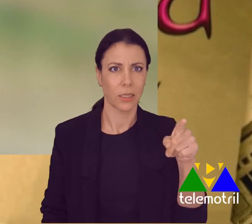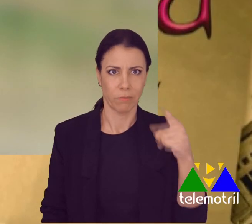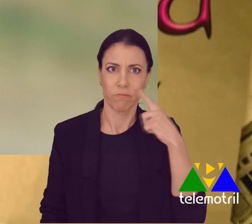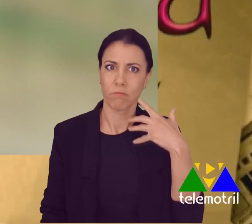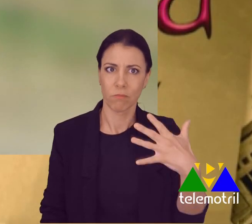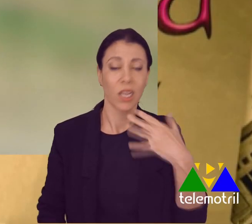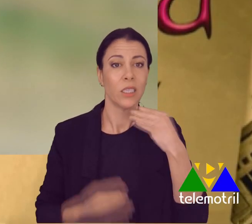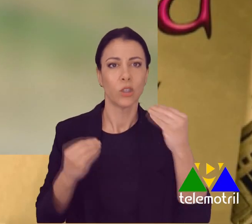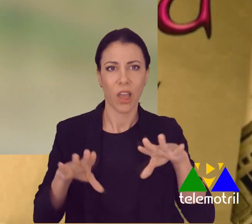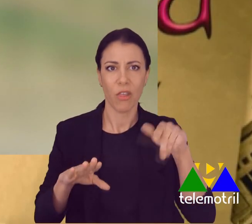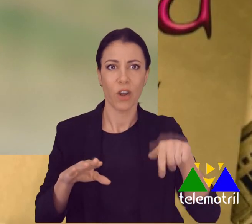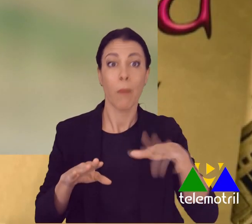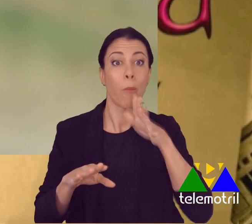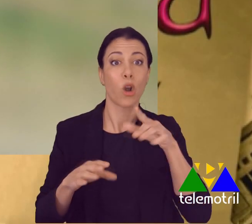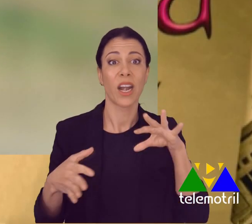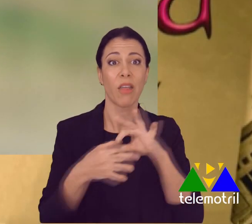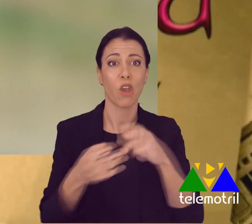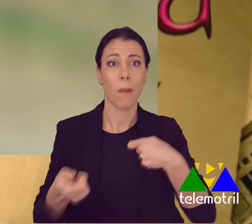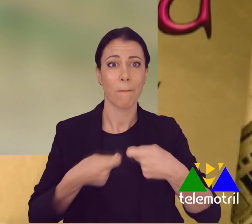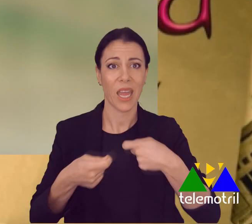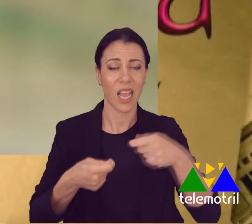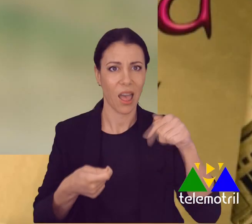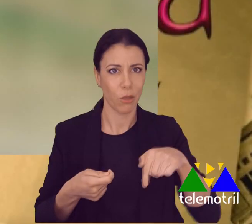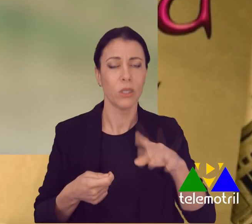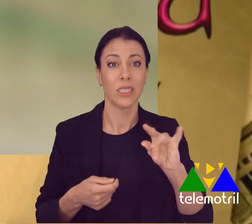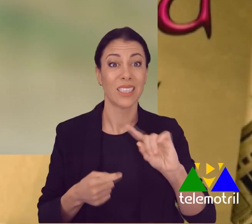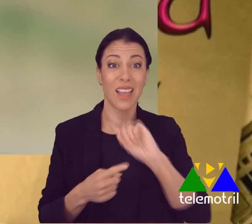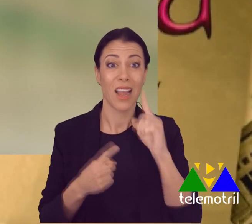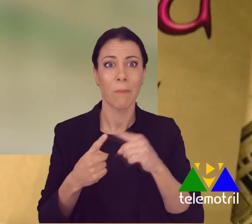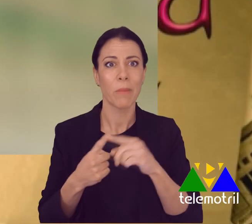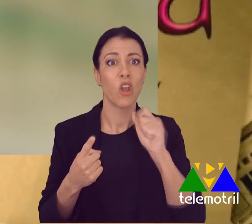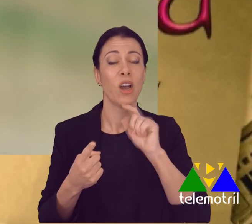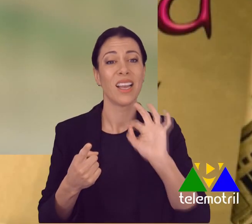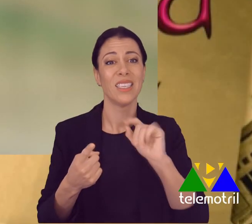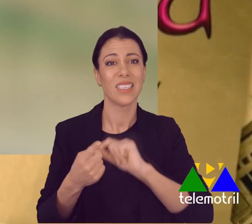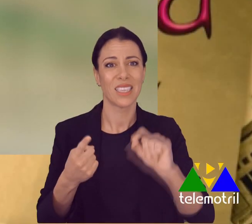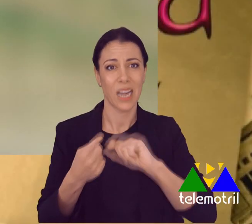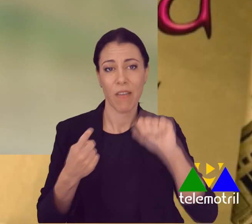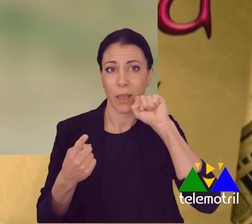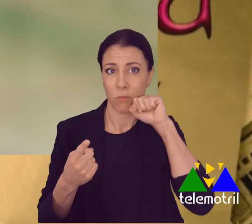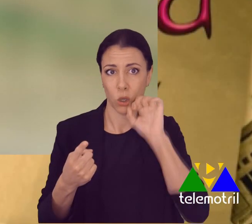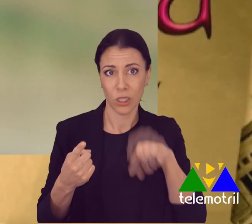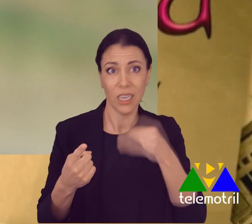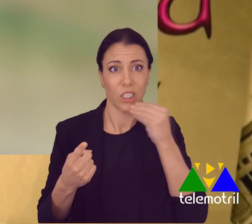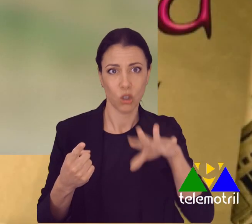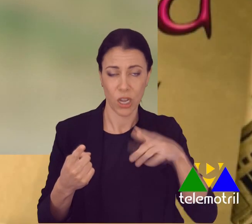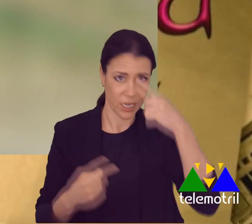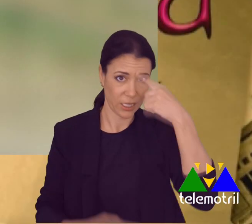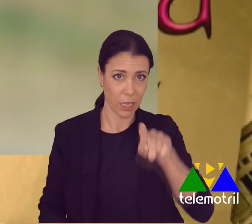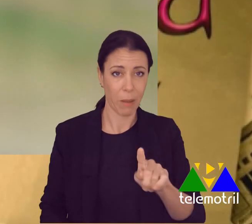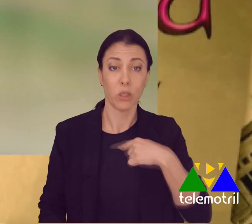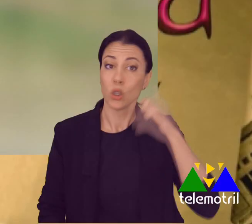grandes historiadores motrileños, ¿no? Es decir, el primero que escribe historia de Motril, que sepamos, ¿no? Tomás de Aquino. Si